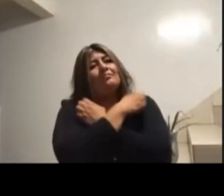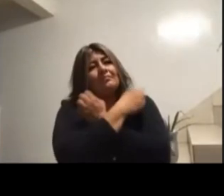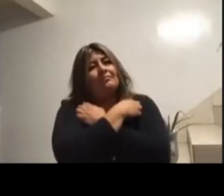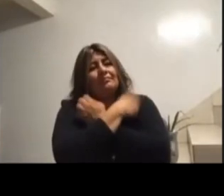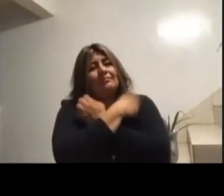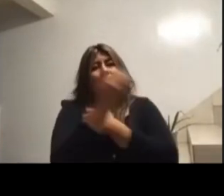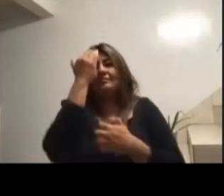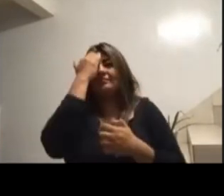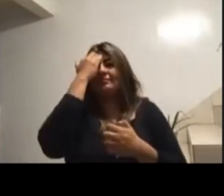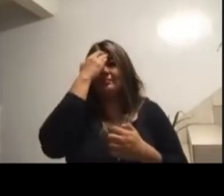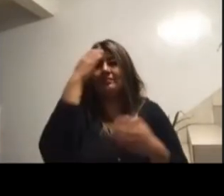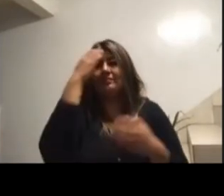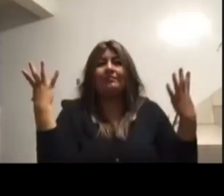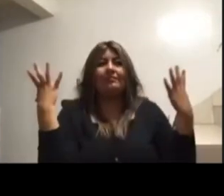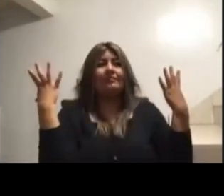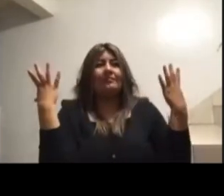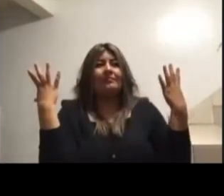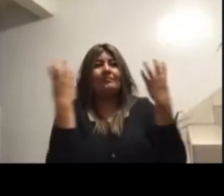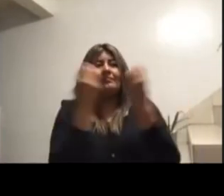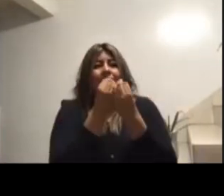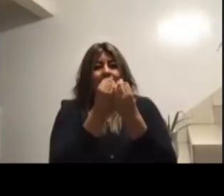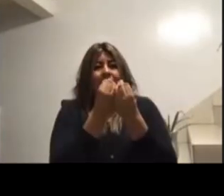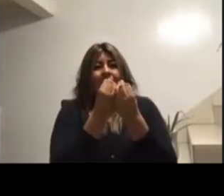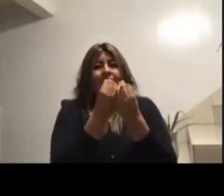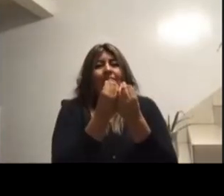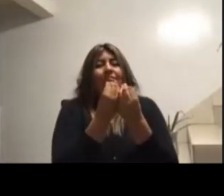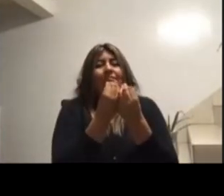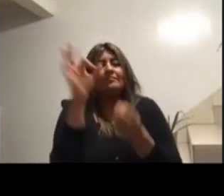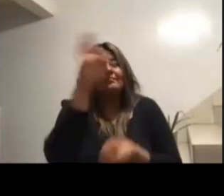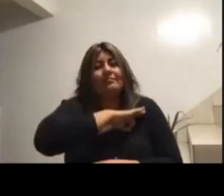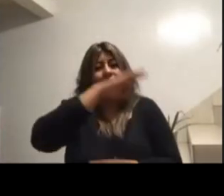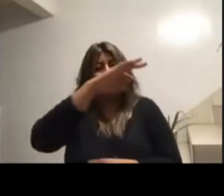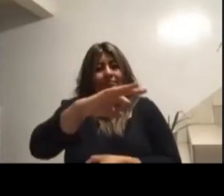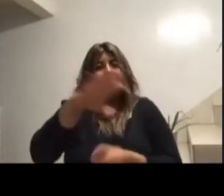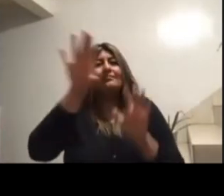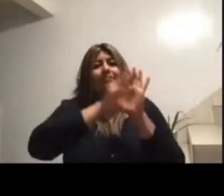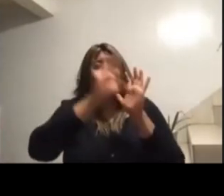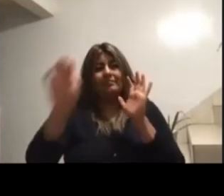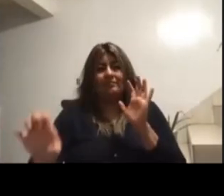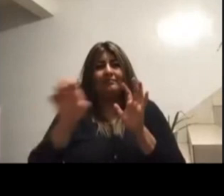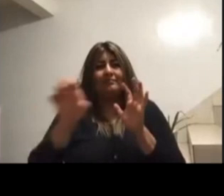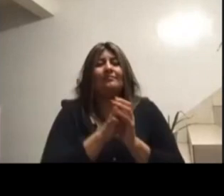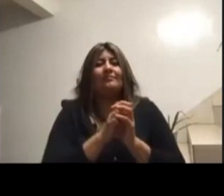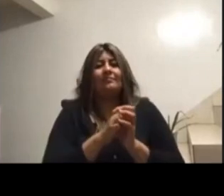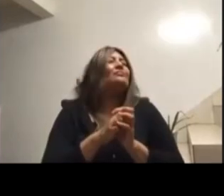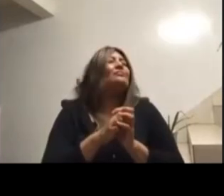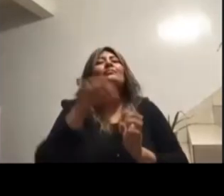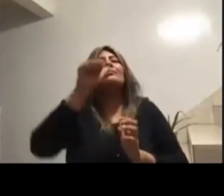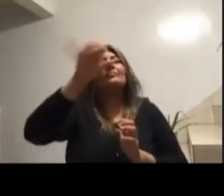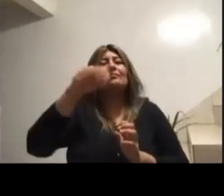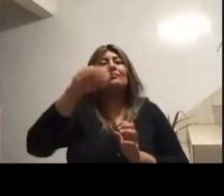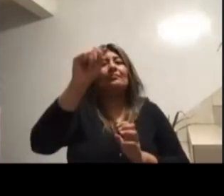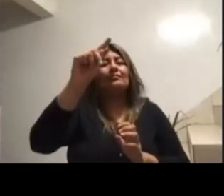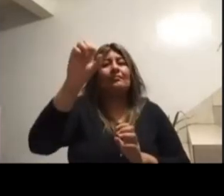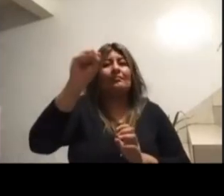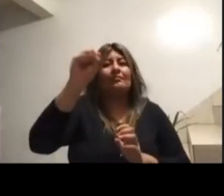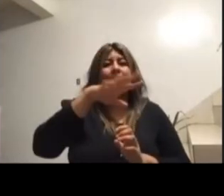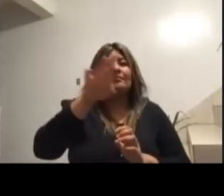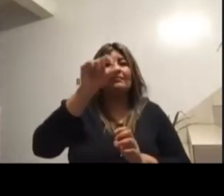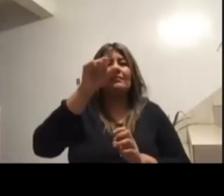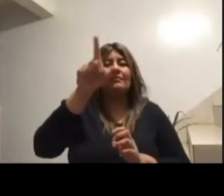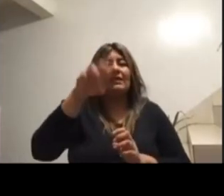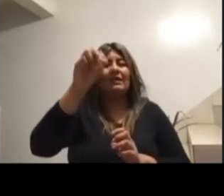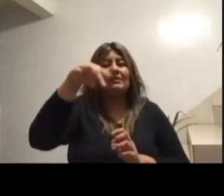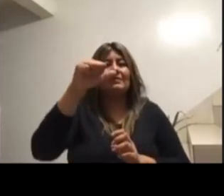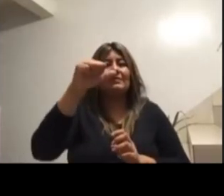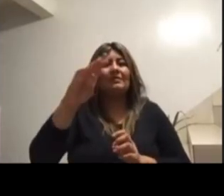parte sustantiva del currículo. Cuando hablamos de los ajustes razonables, pensamos en una como una mirada más amplia, ¿no? A lo